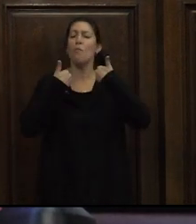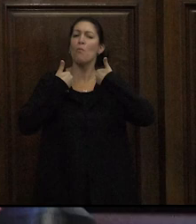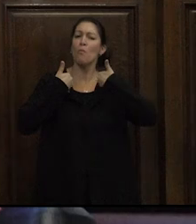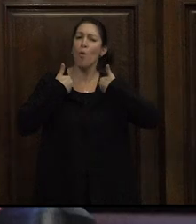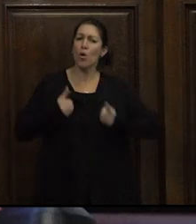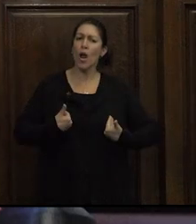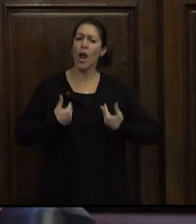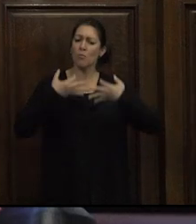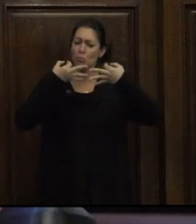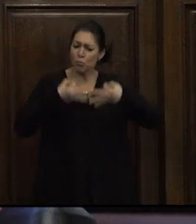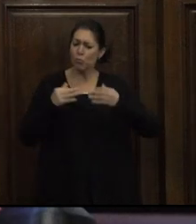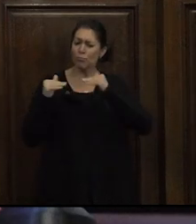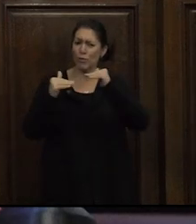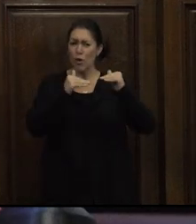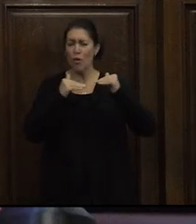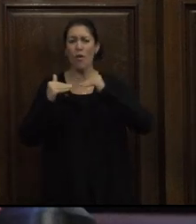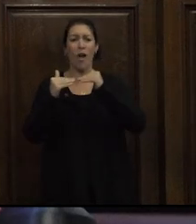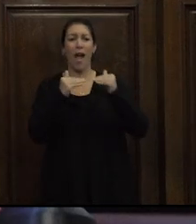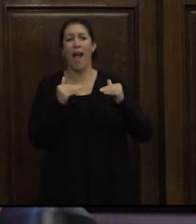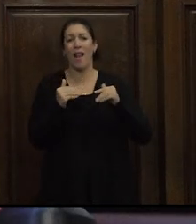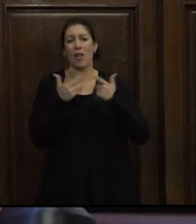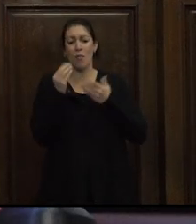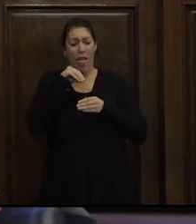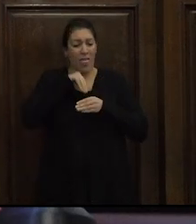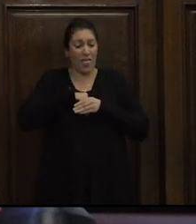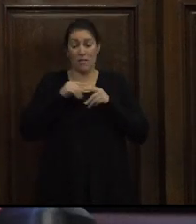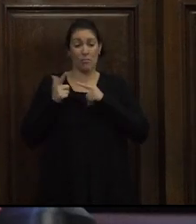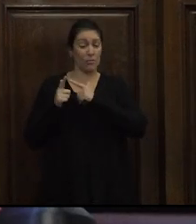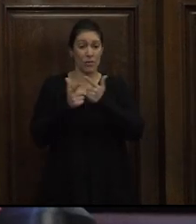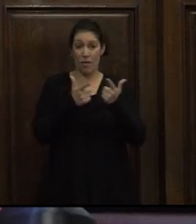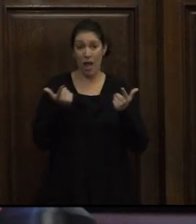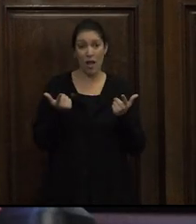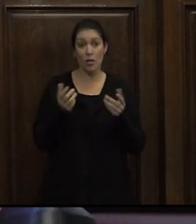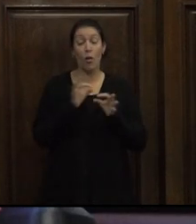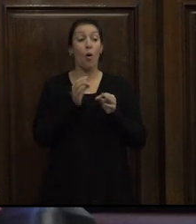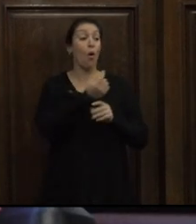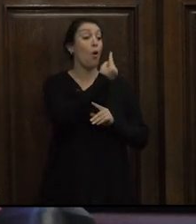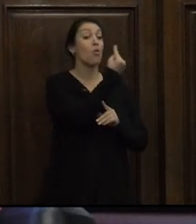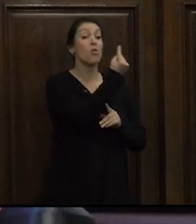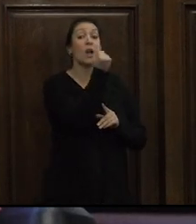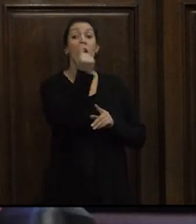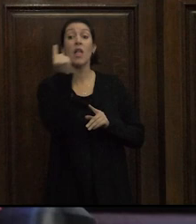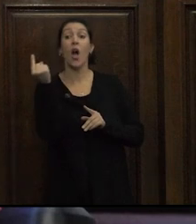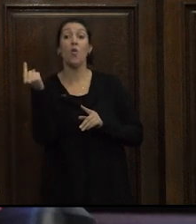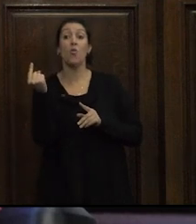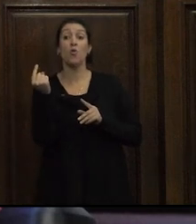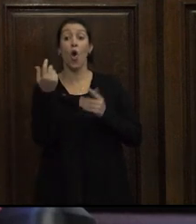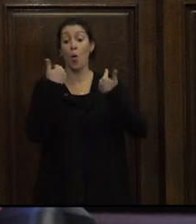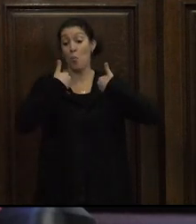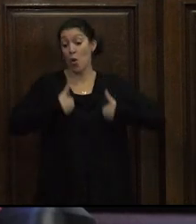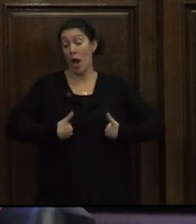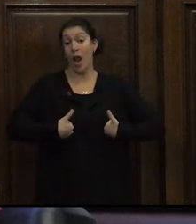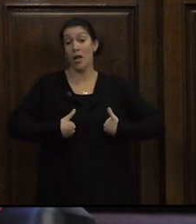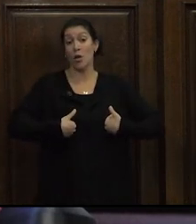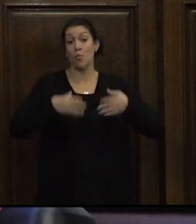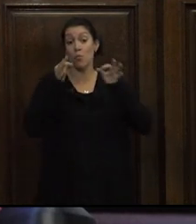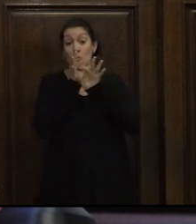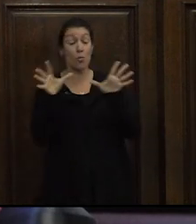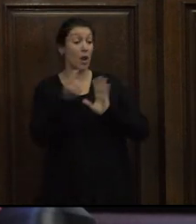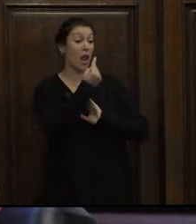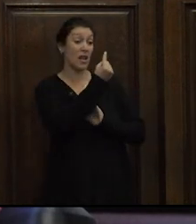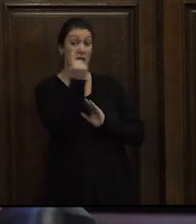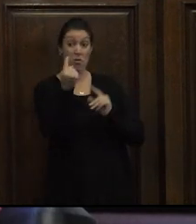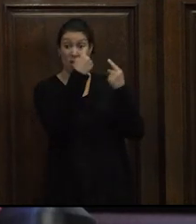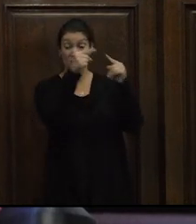moral homogénea o consensual para ser incorporada, o cada uno incorpora sus valores, ¿no? Y son